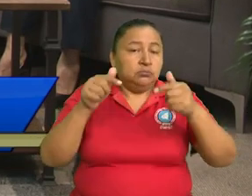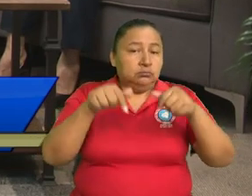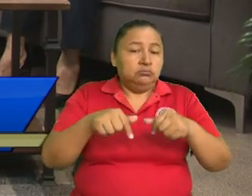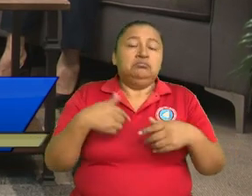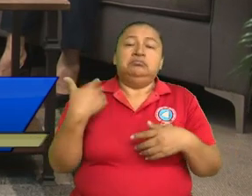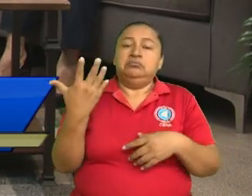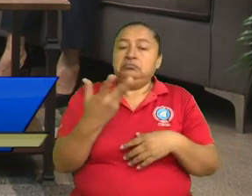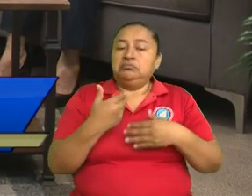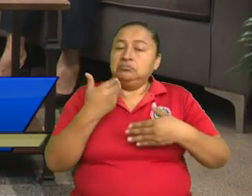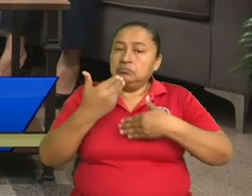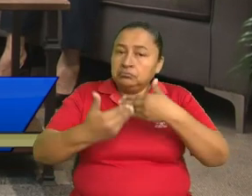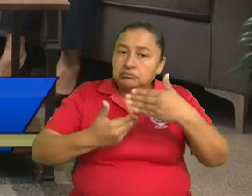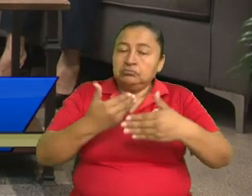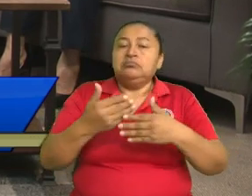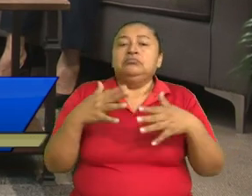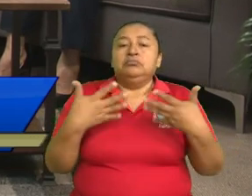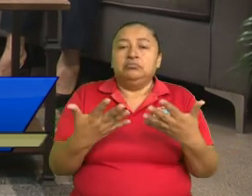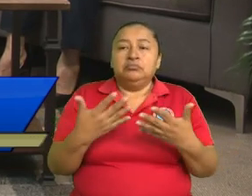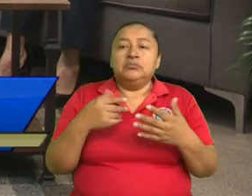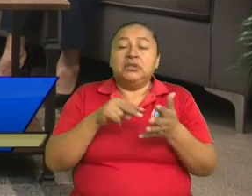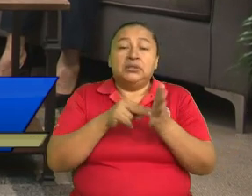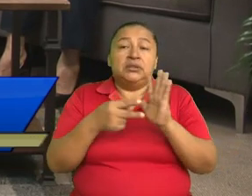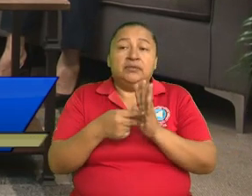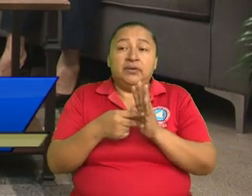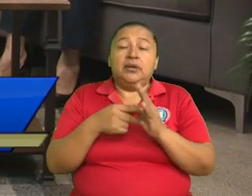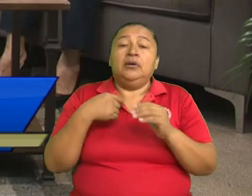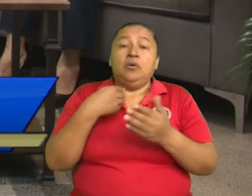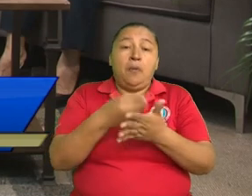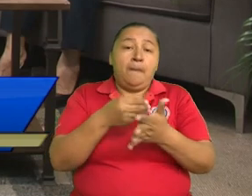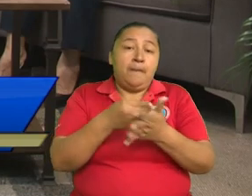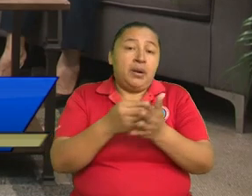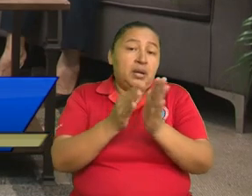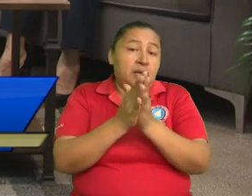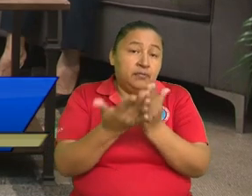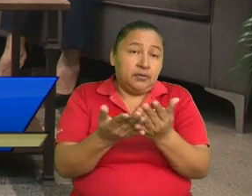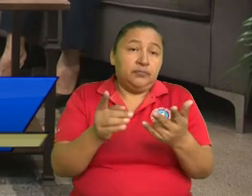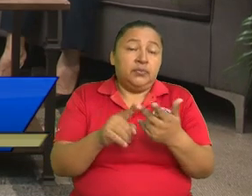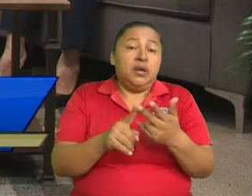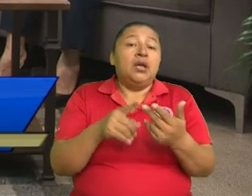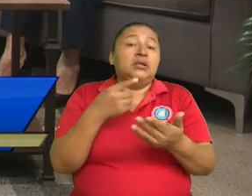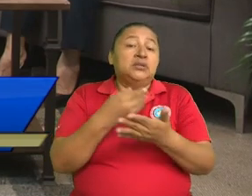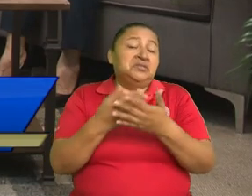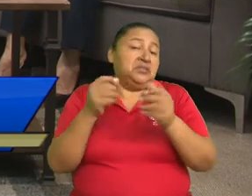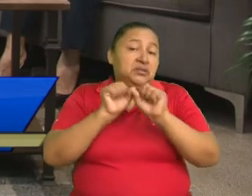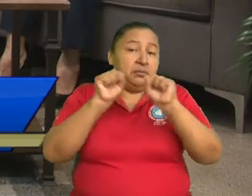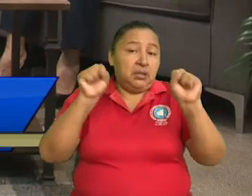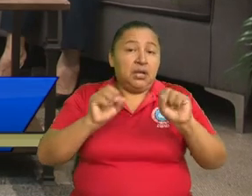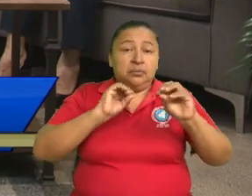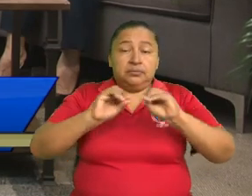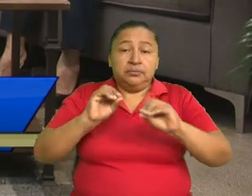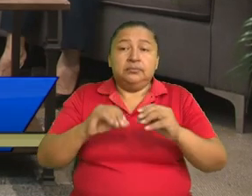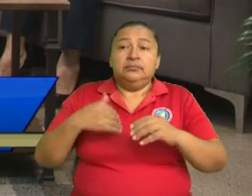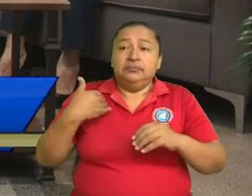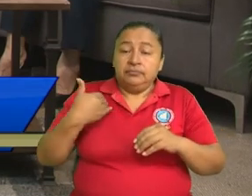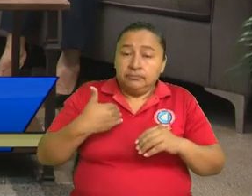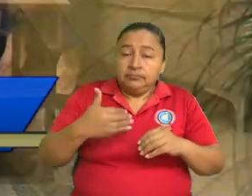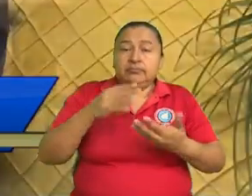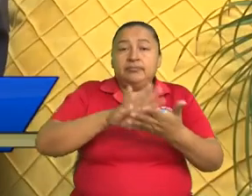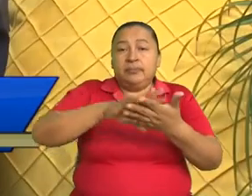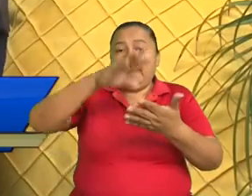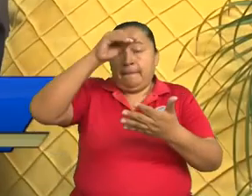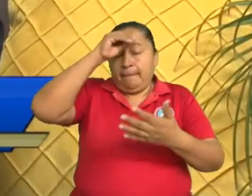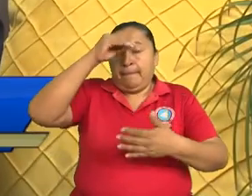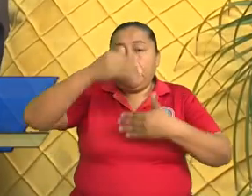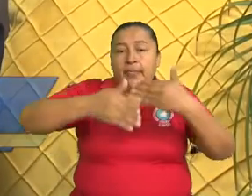Estamos haciendo todos los procesos para lo que significa comprar libros, lo que significa, claro, la capacitación. Entonces estamos en la preparación